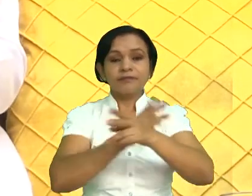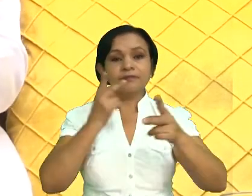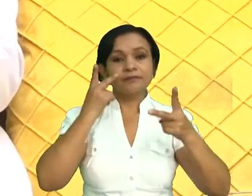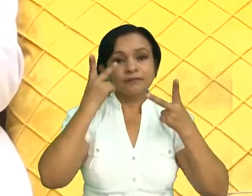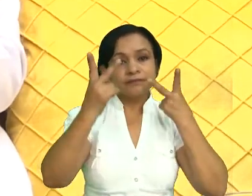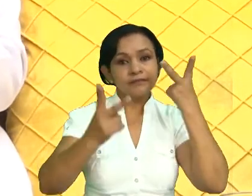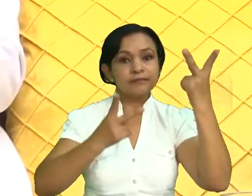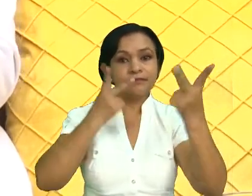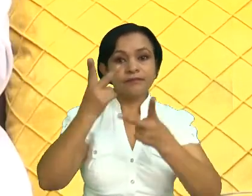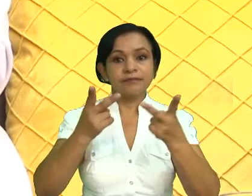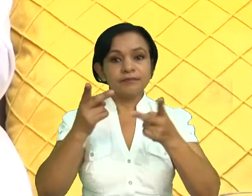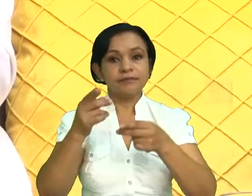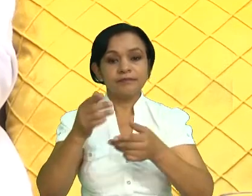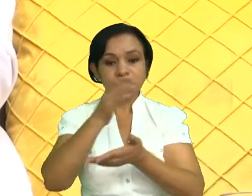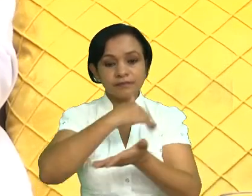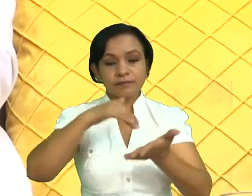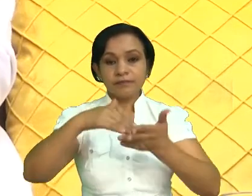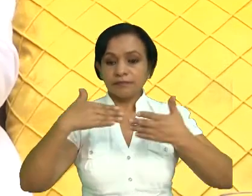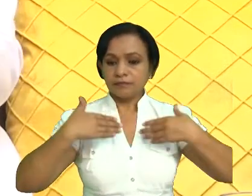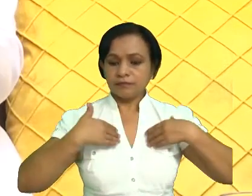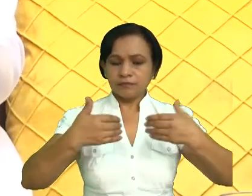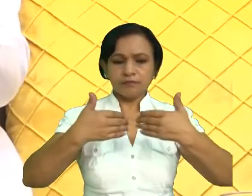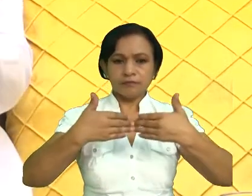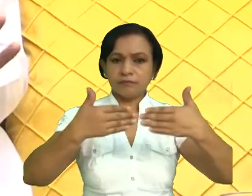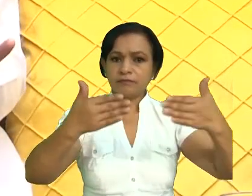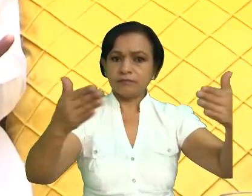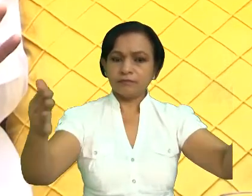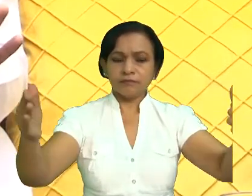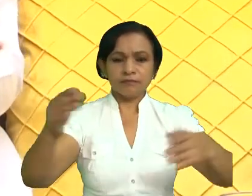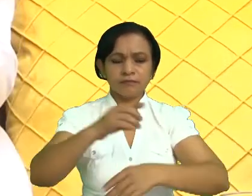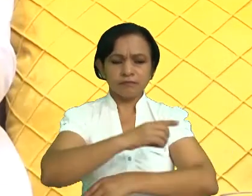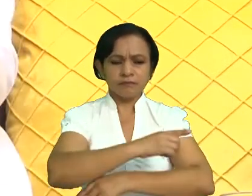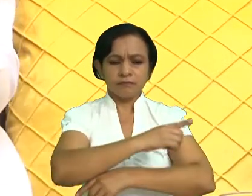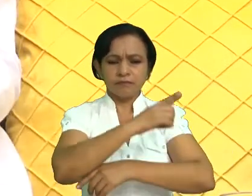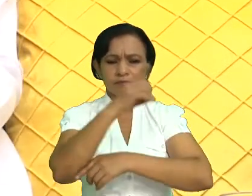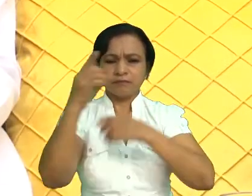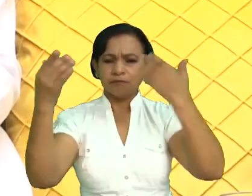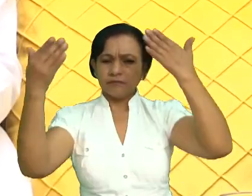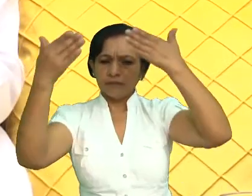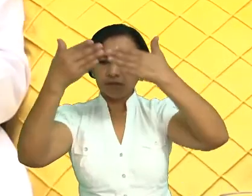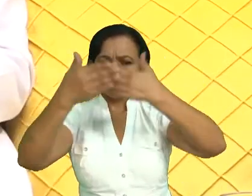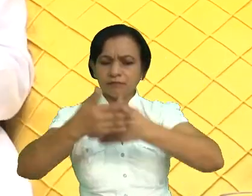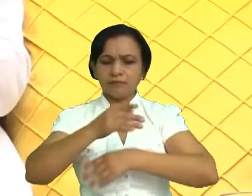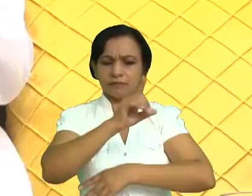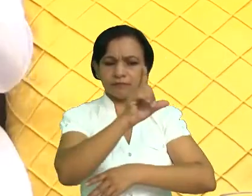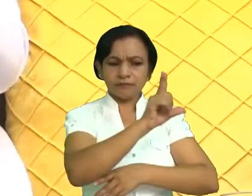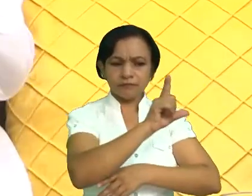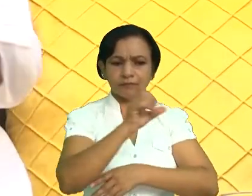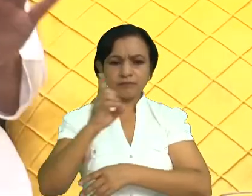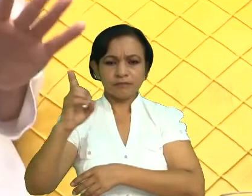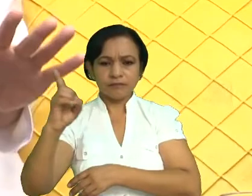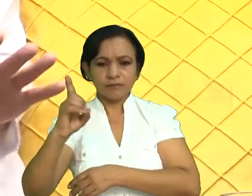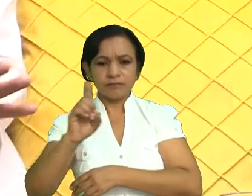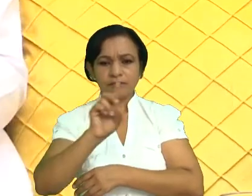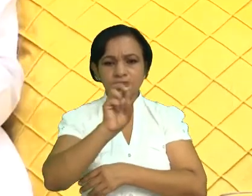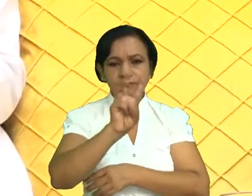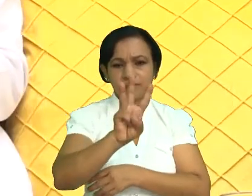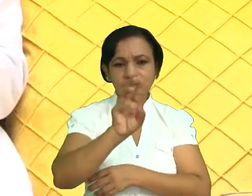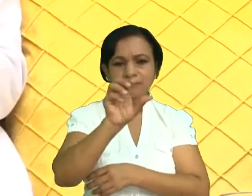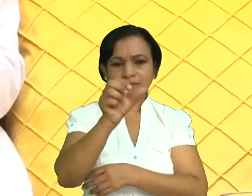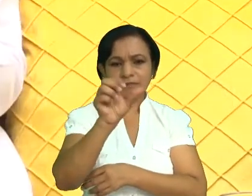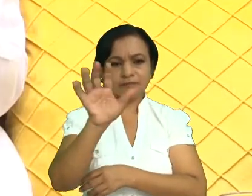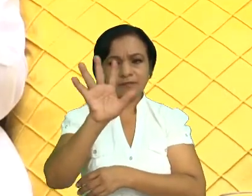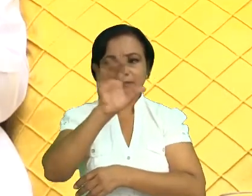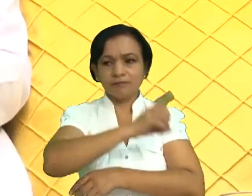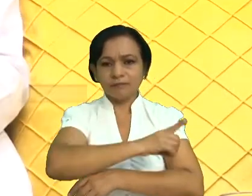unidades de salud que están abiertas las 24 horas del día, los 7 días de la semana, los 365 días del